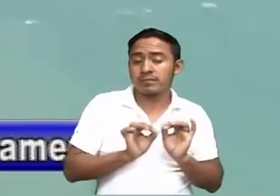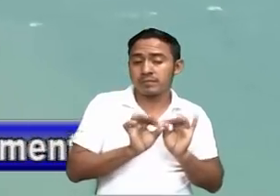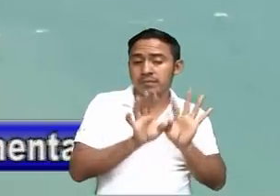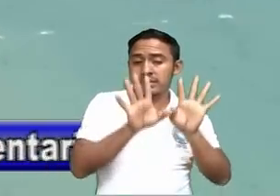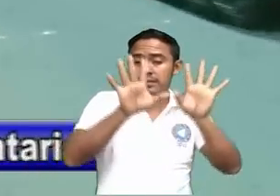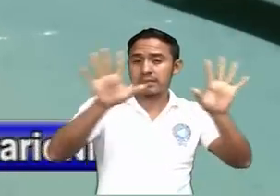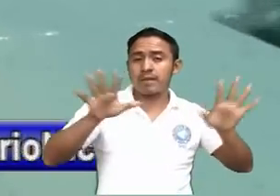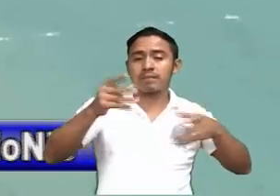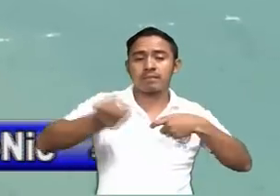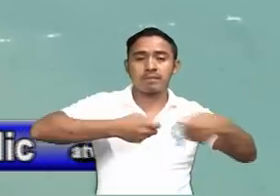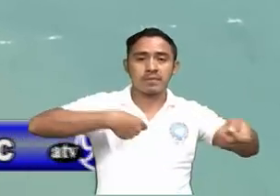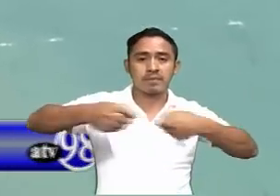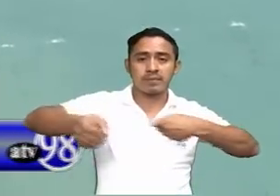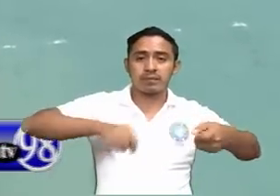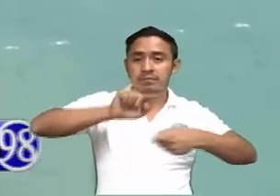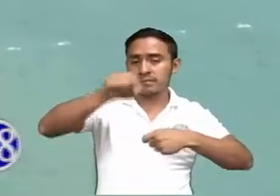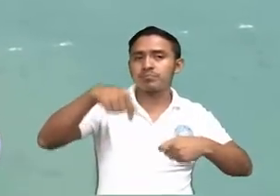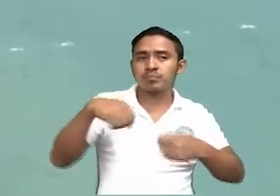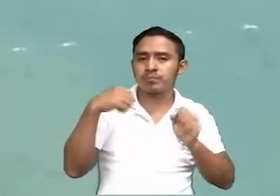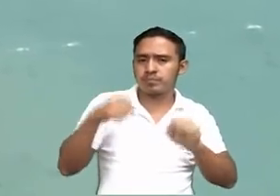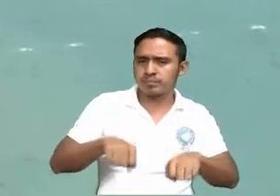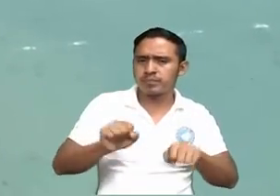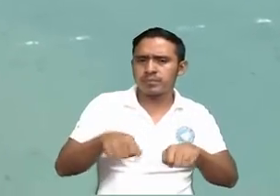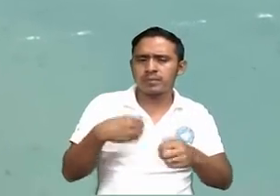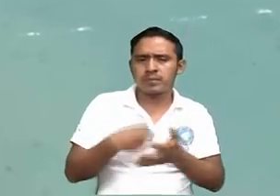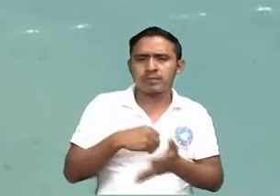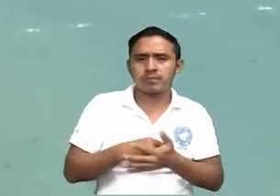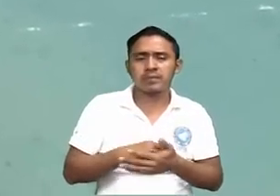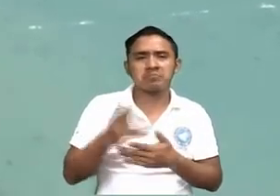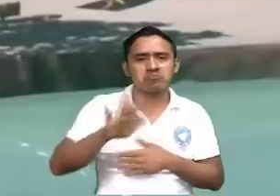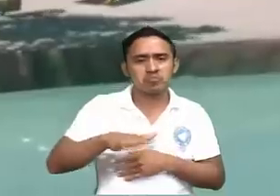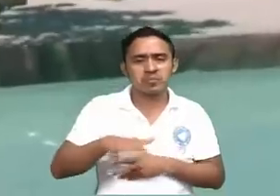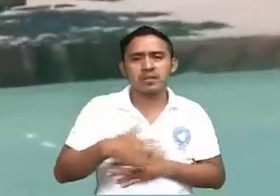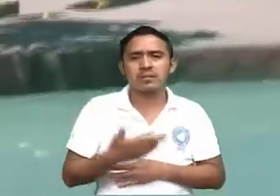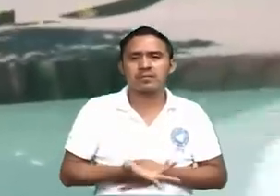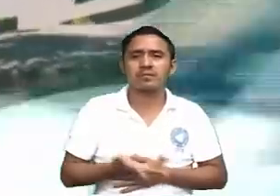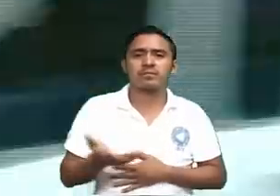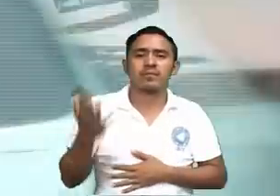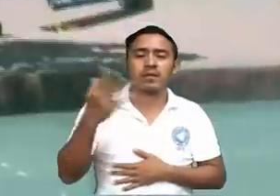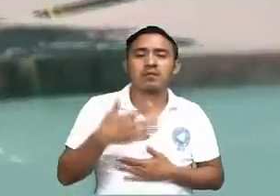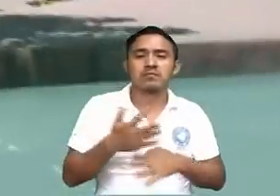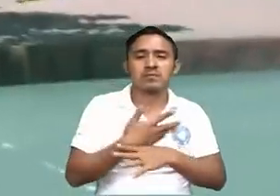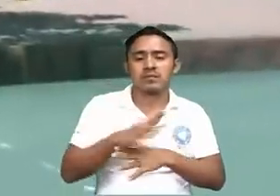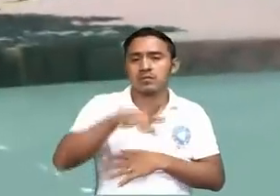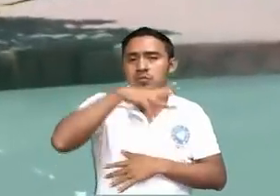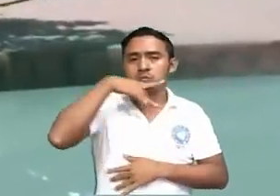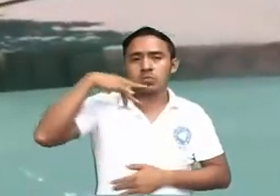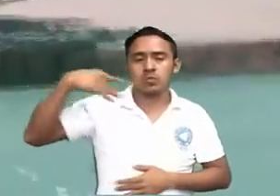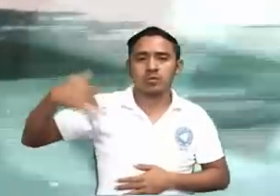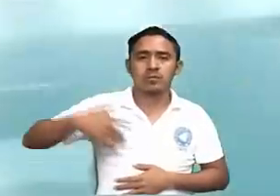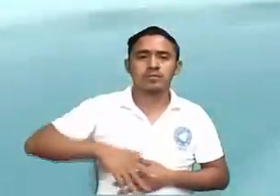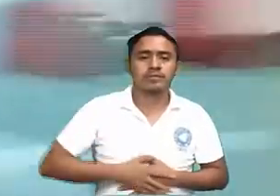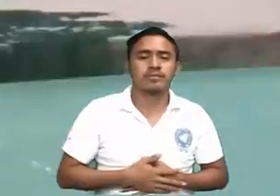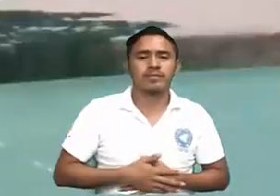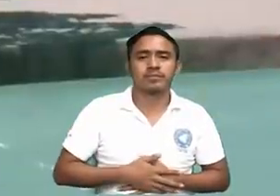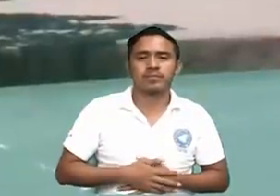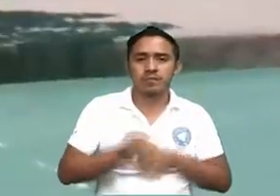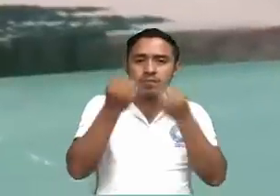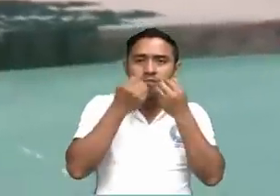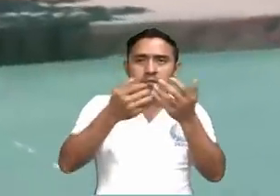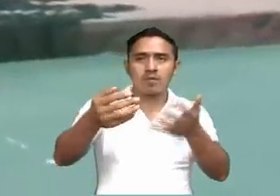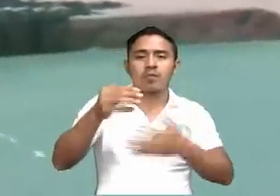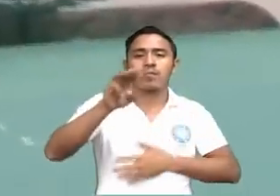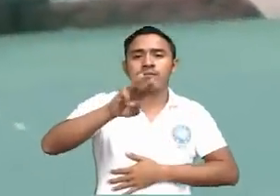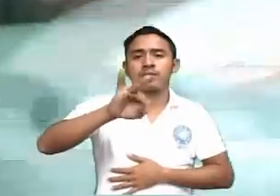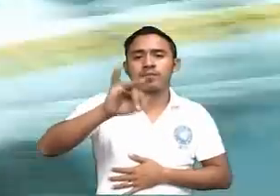mañana para que usted se lleve su camiseta a buen precio y en diversos colores y tamaños. Para el